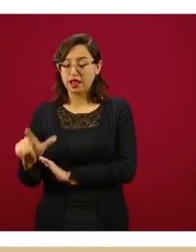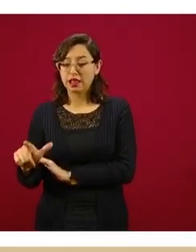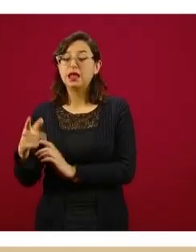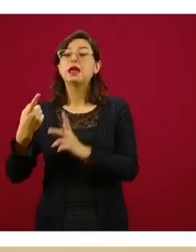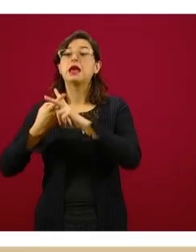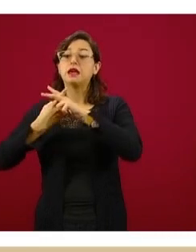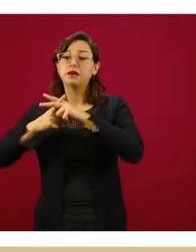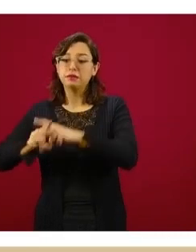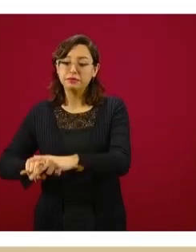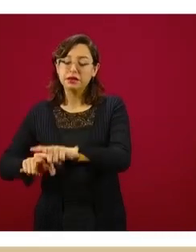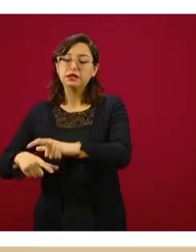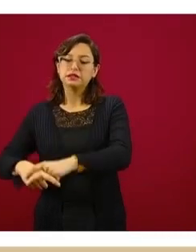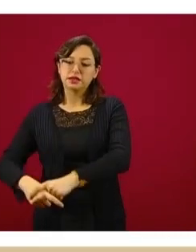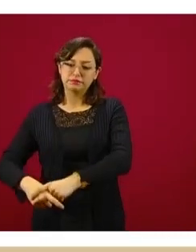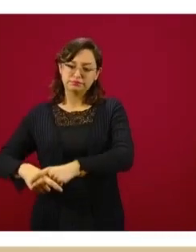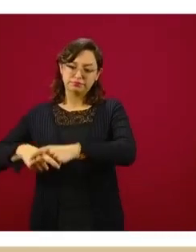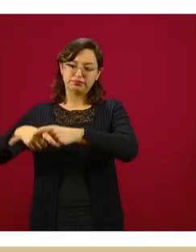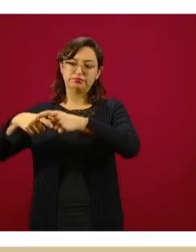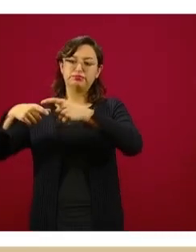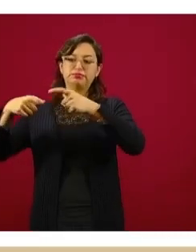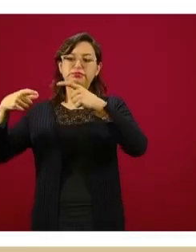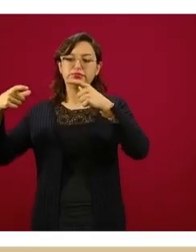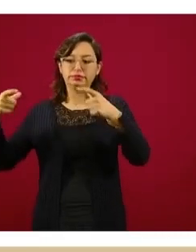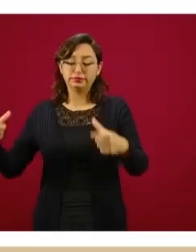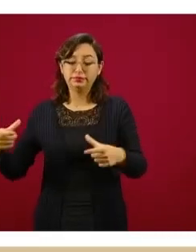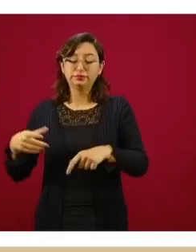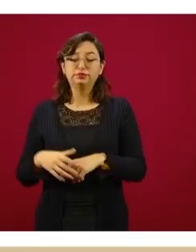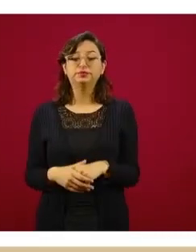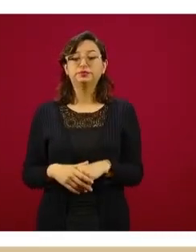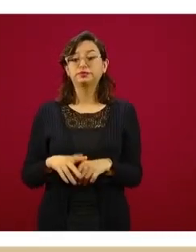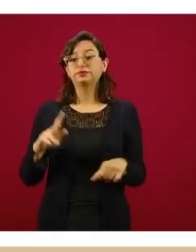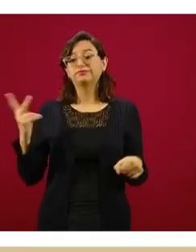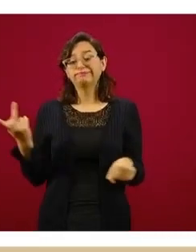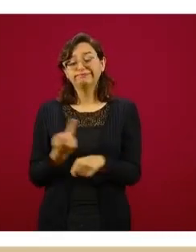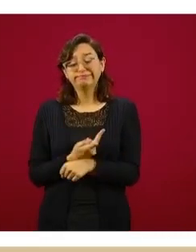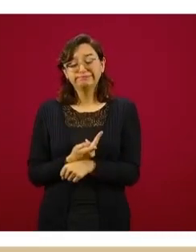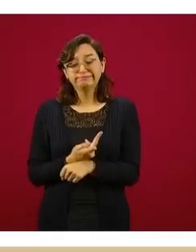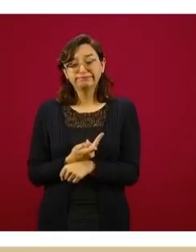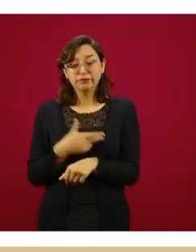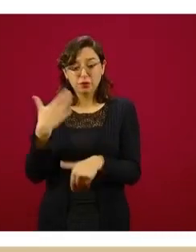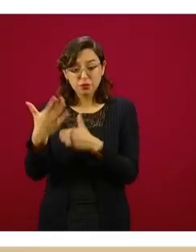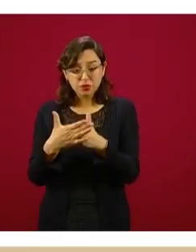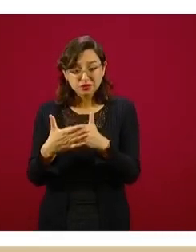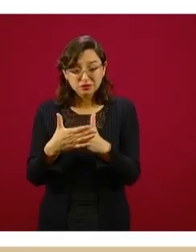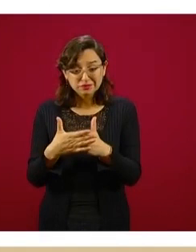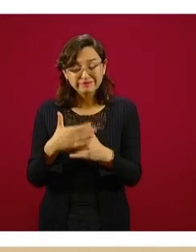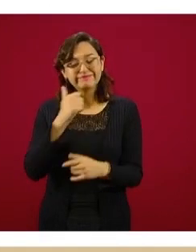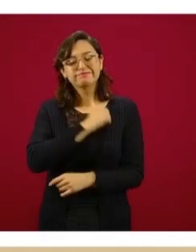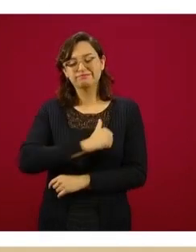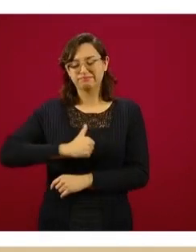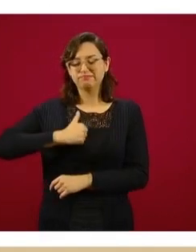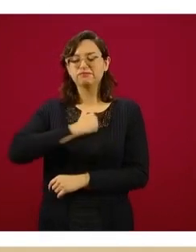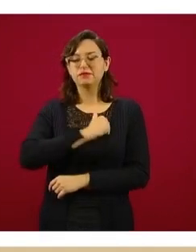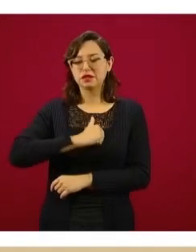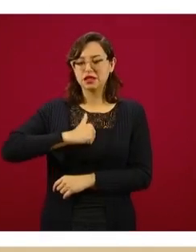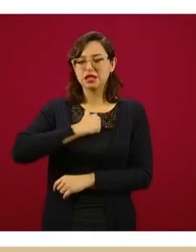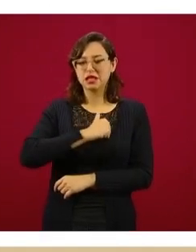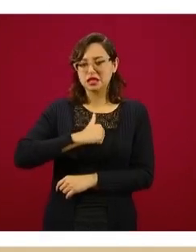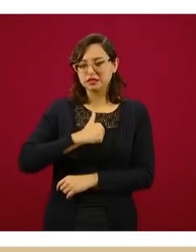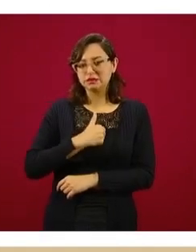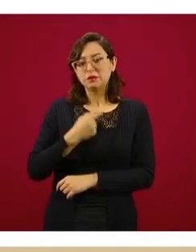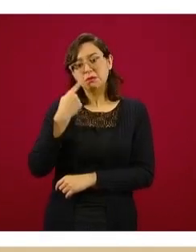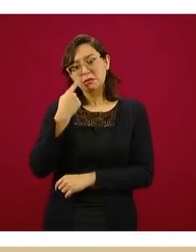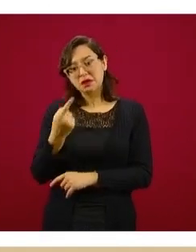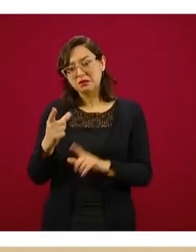8.3% de los casos registrados. Lo que se espera es que, desafortunadamente, en esta región y posteriormente en otras que aparecen con